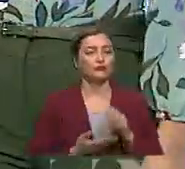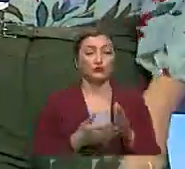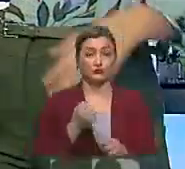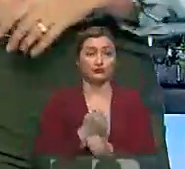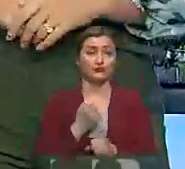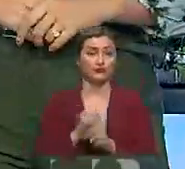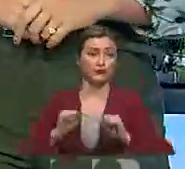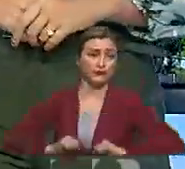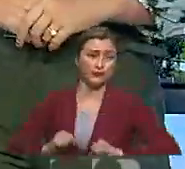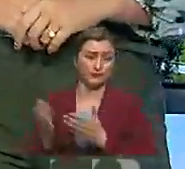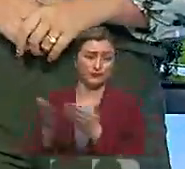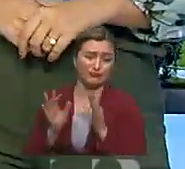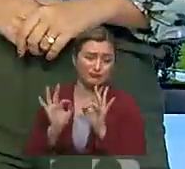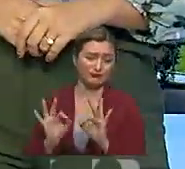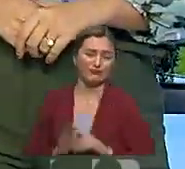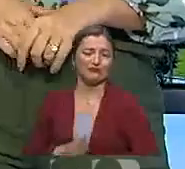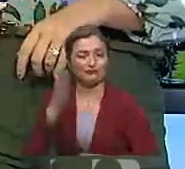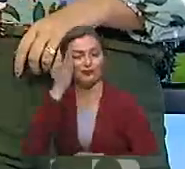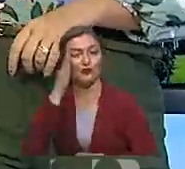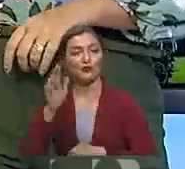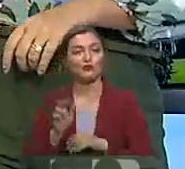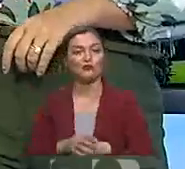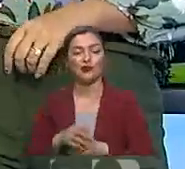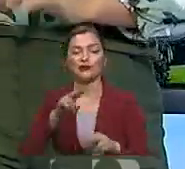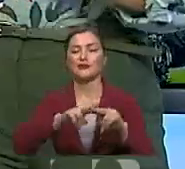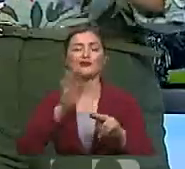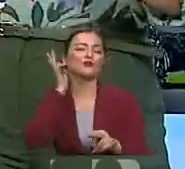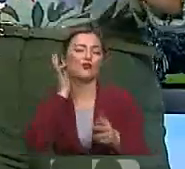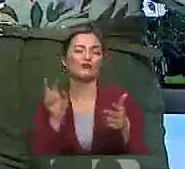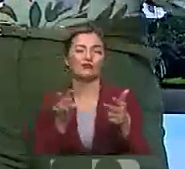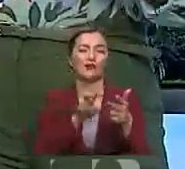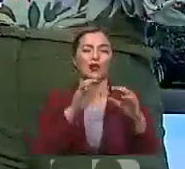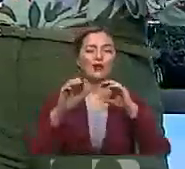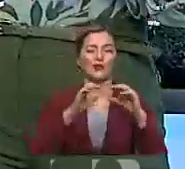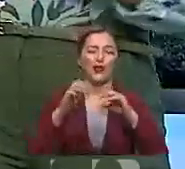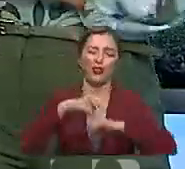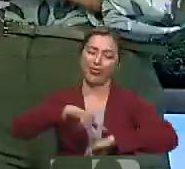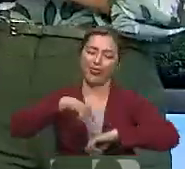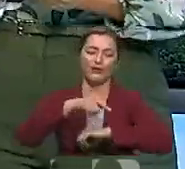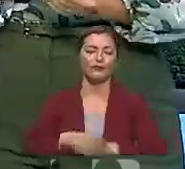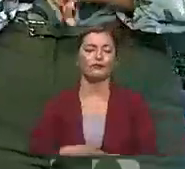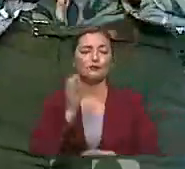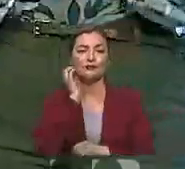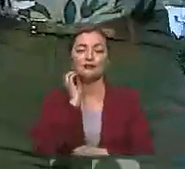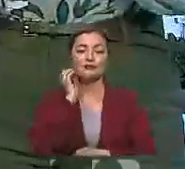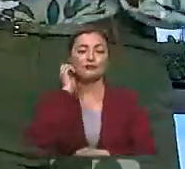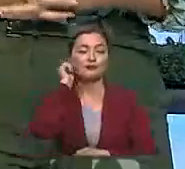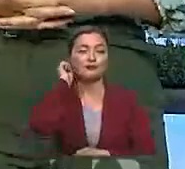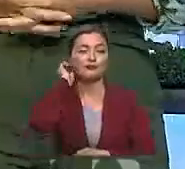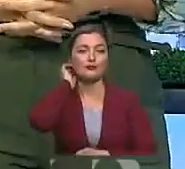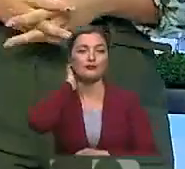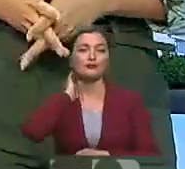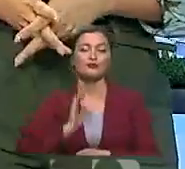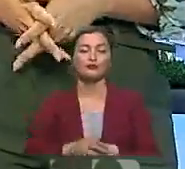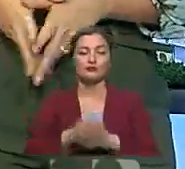que podemos brindar también un buen servicio. Así que ya sabes, si le toca a una taxista, a conversar largo. Claro. Bueno, y ahora